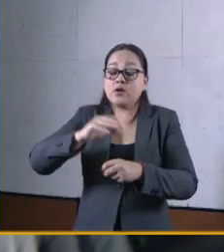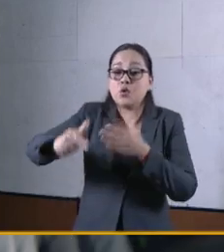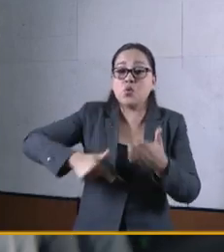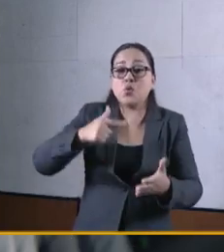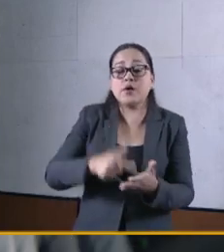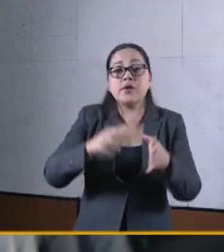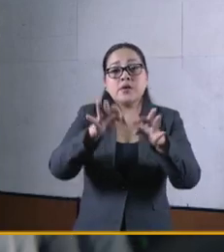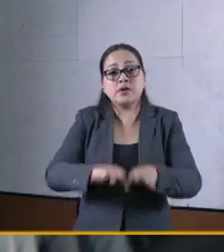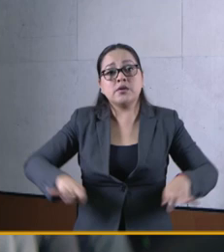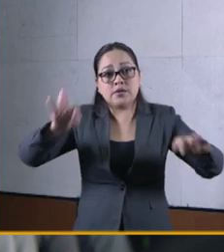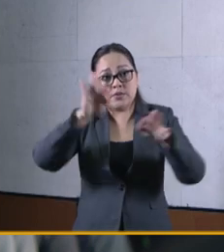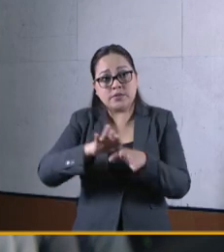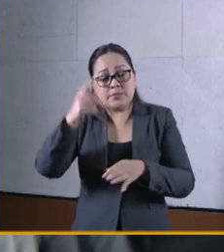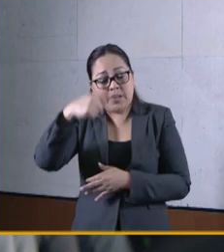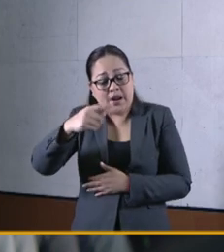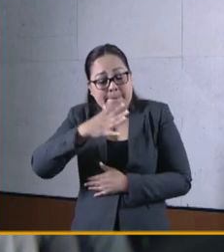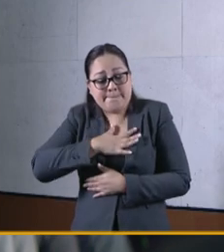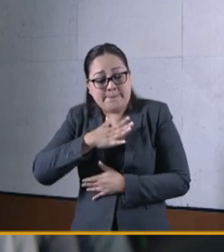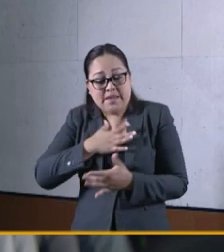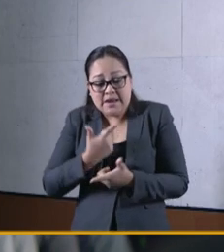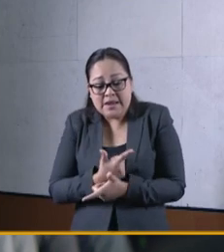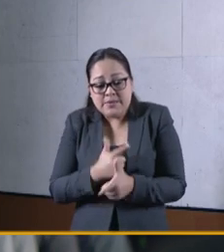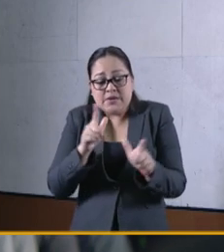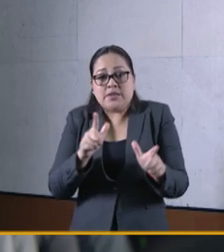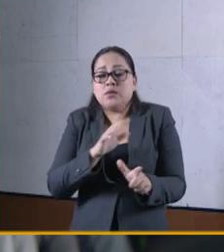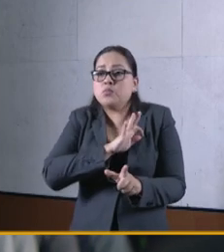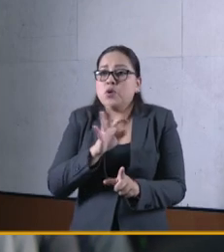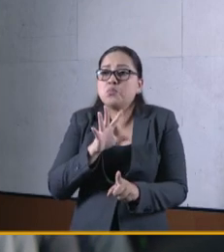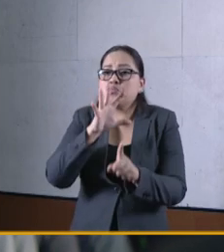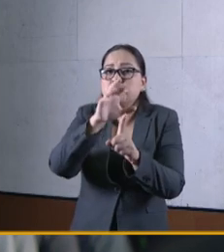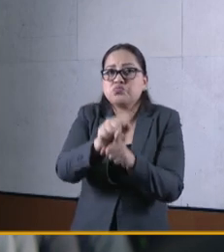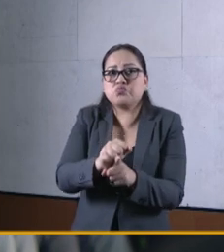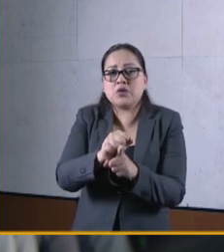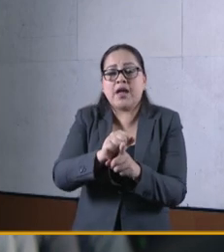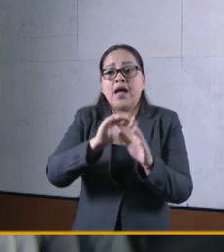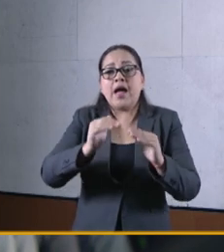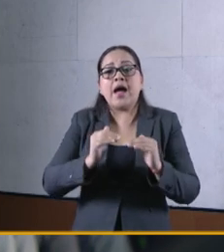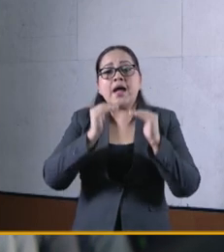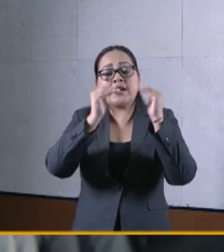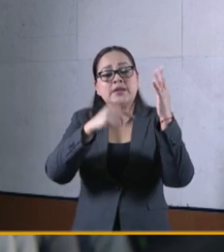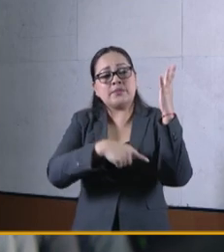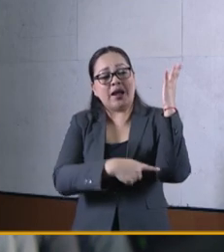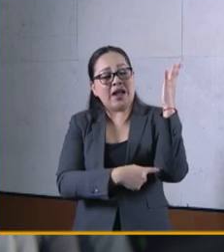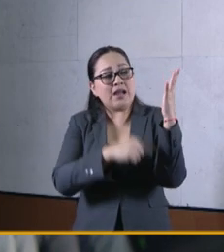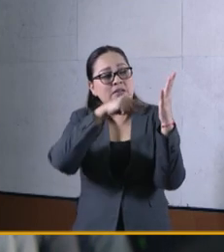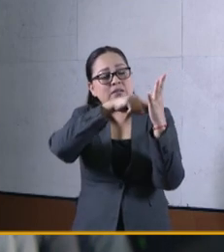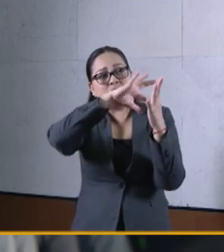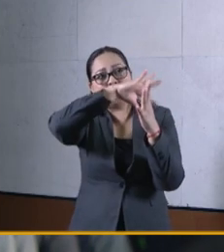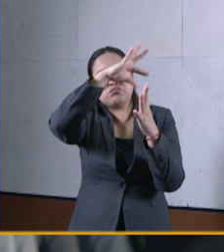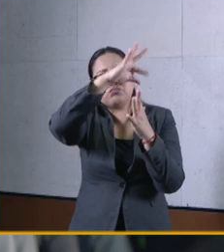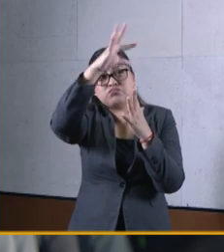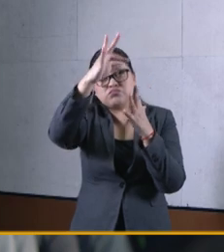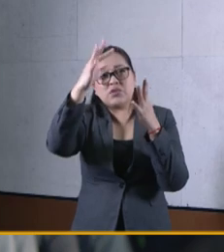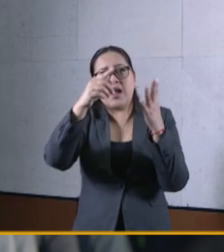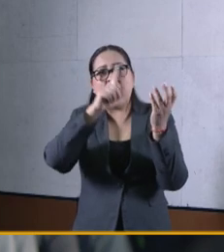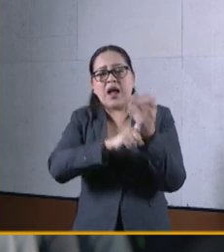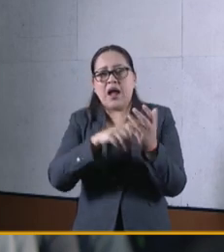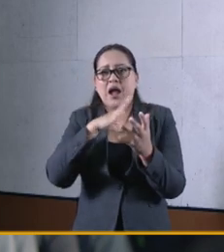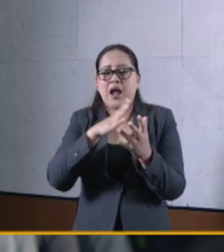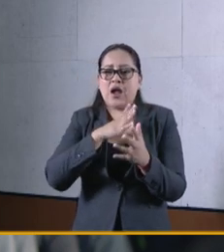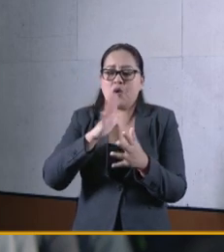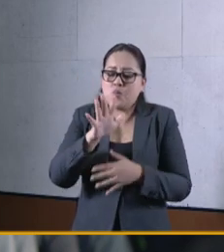y nutrir su libertad en su follaje está el espíritu de un pueblo profundo y diverso